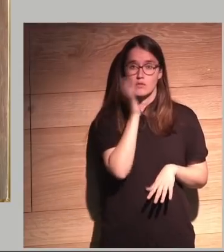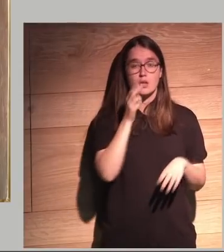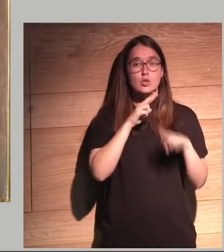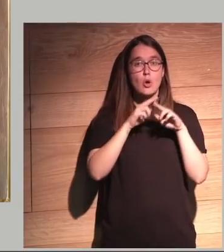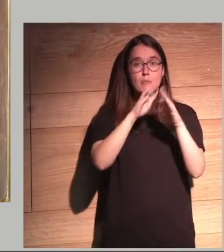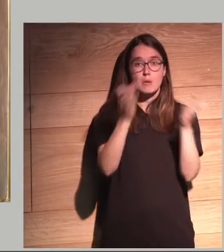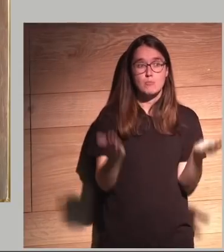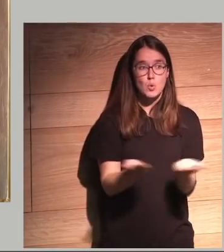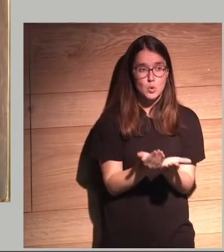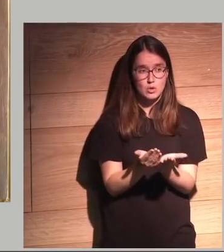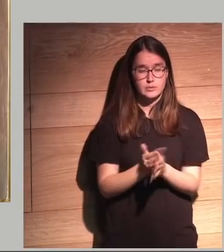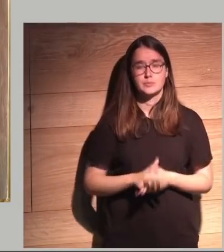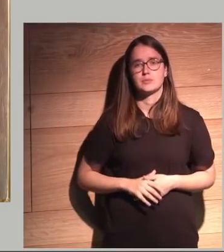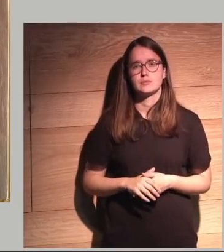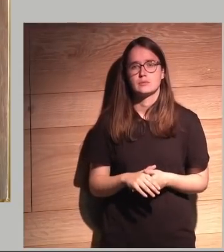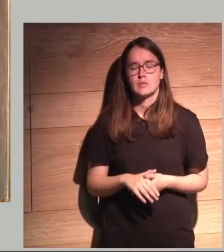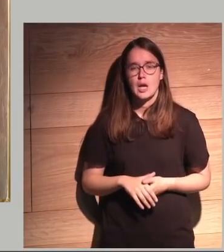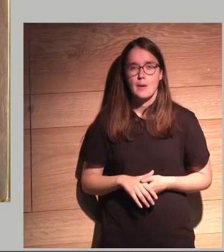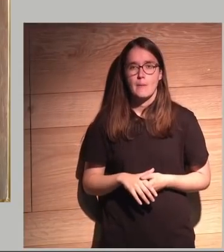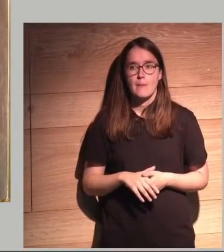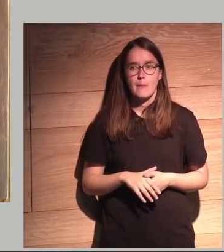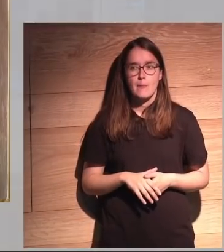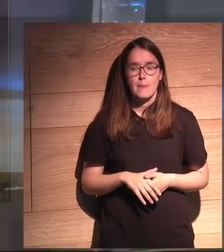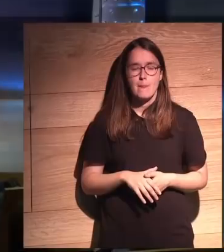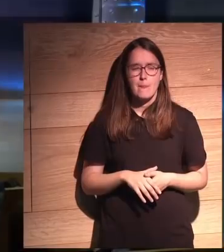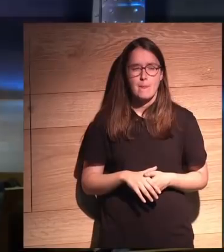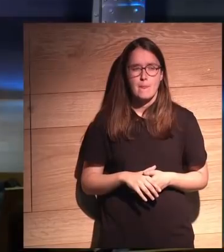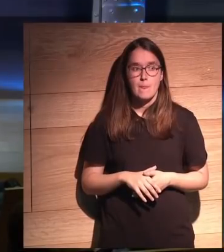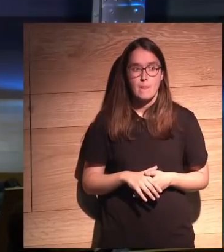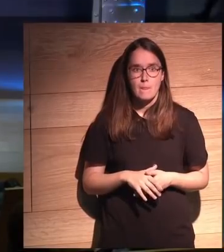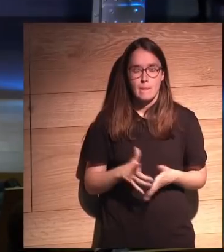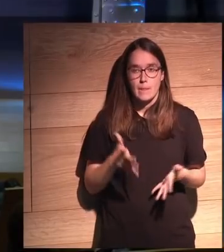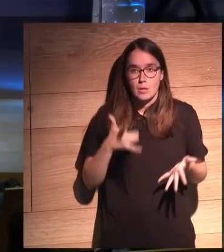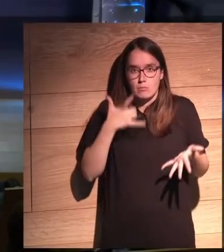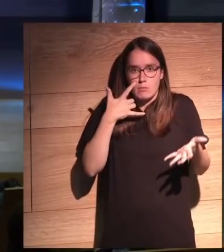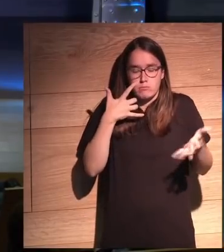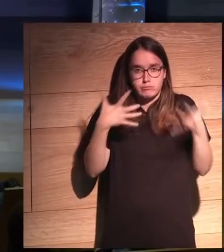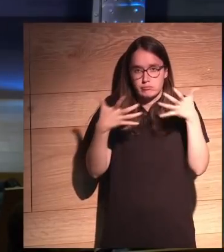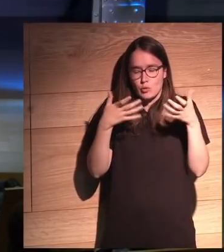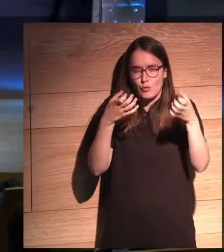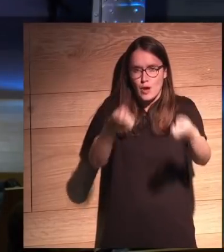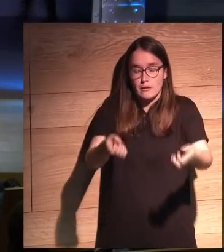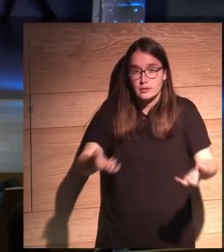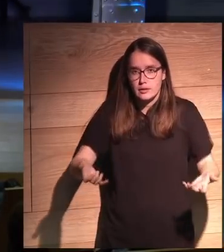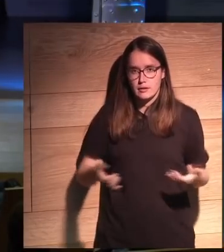Es El Mundo, ¿verdad? El Mundo. Que llama enormemente la atención.